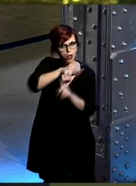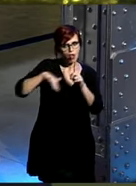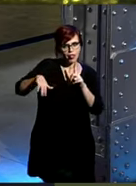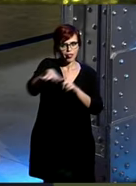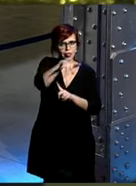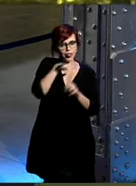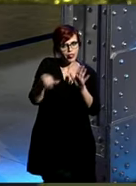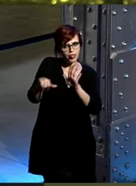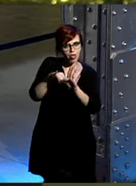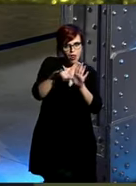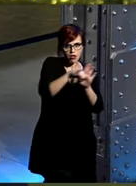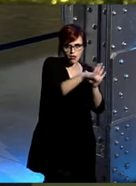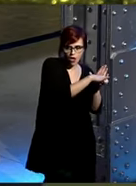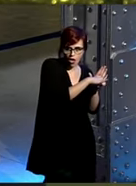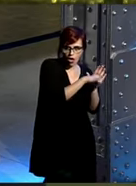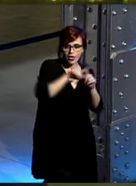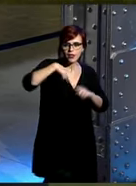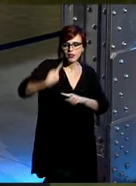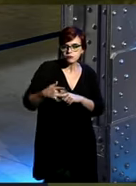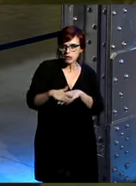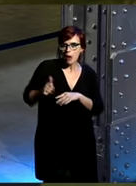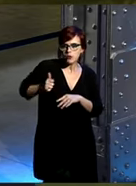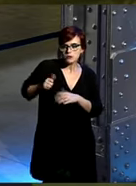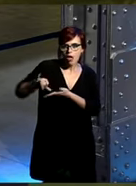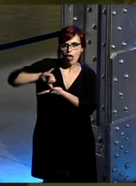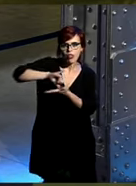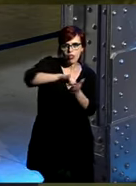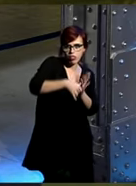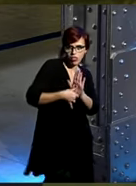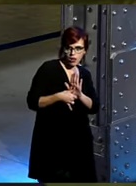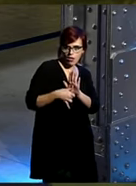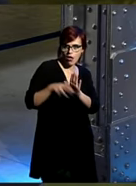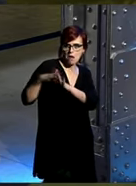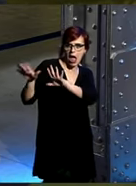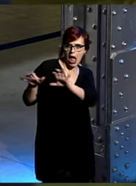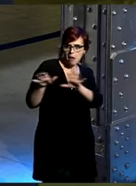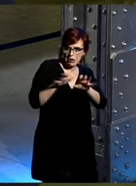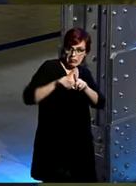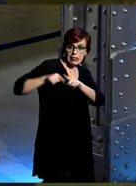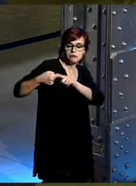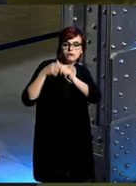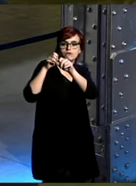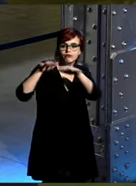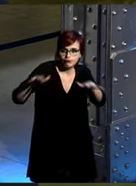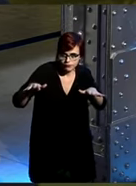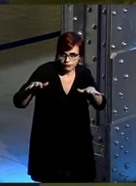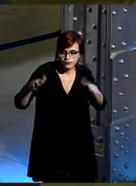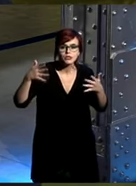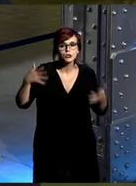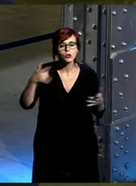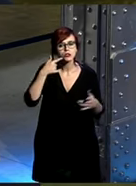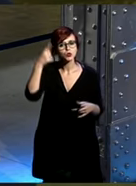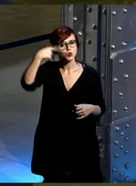aprendas y trabajes en eso como una oportunidad para aprender. ¿Cómo lo hacemos nosotros? Bueno, pues lo hacemos de la siguiente manera.